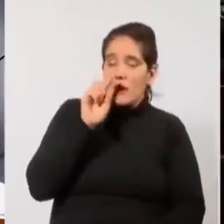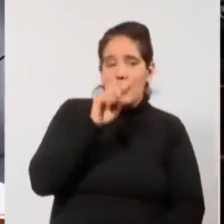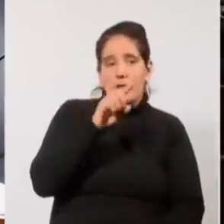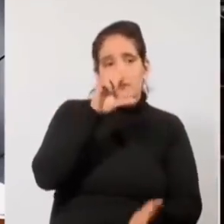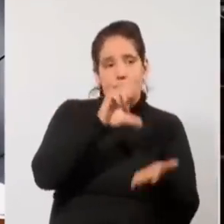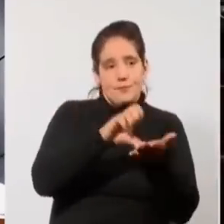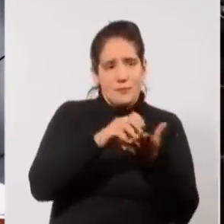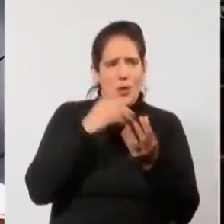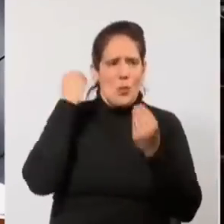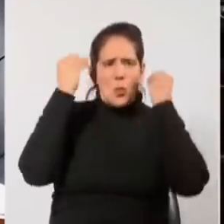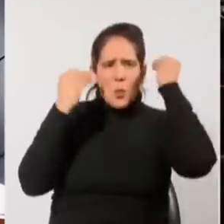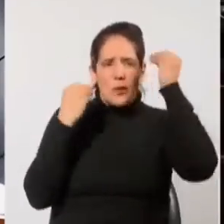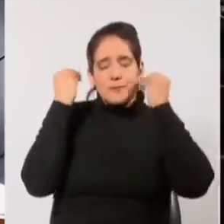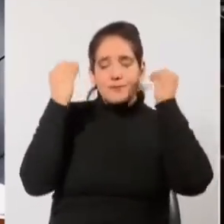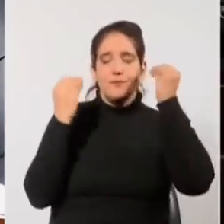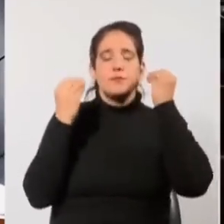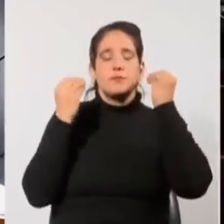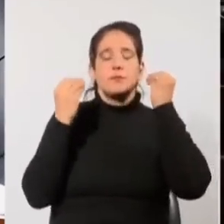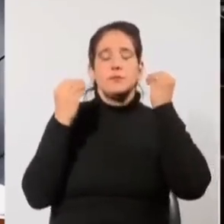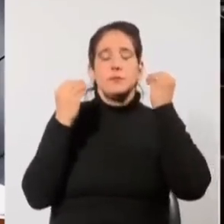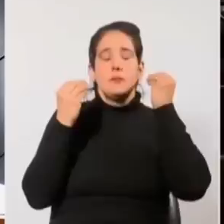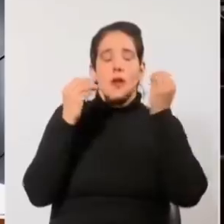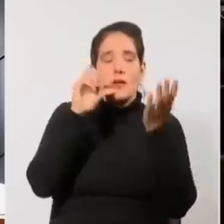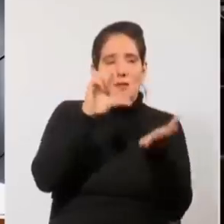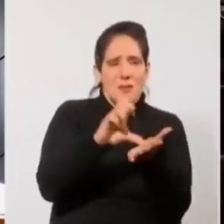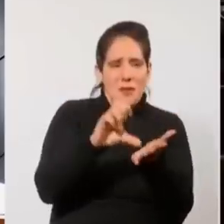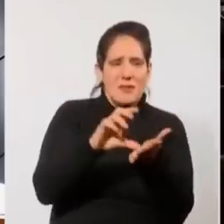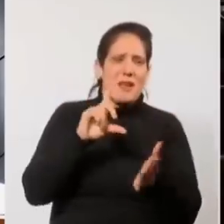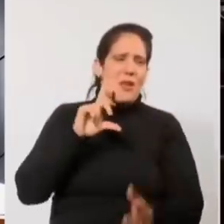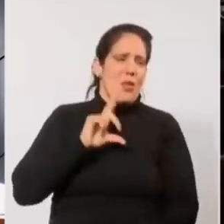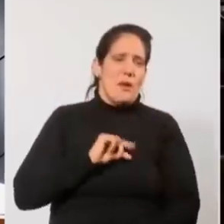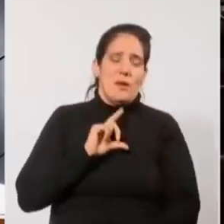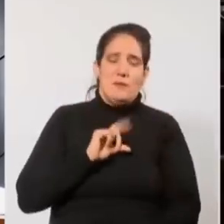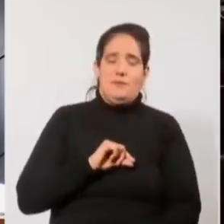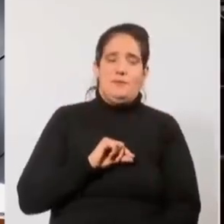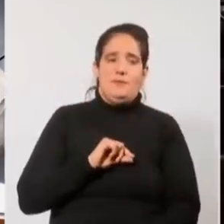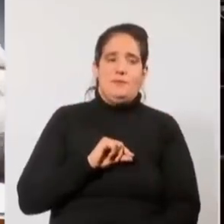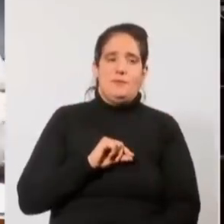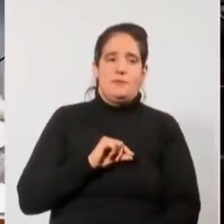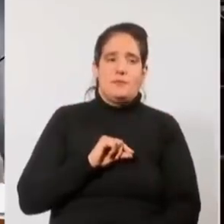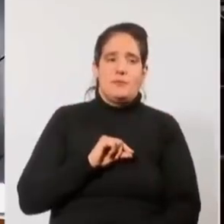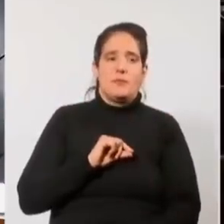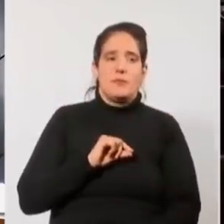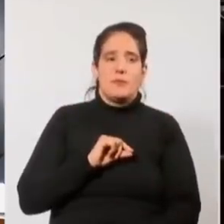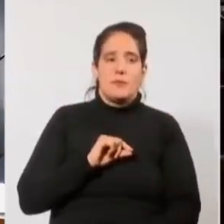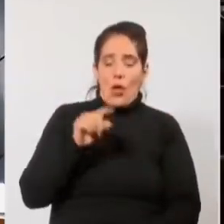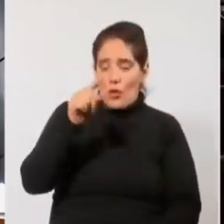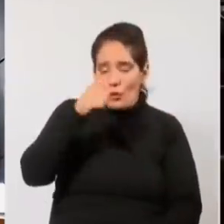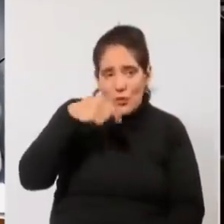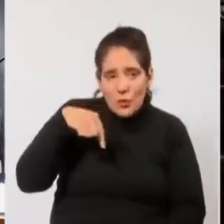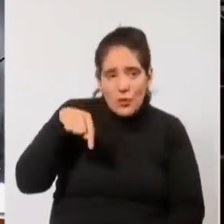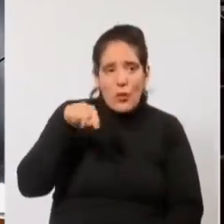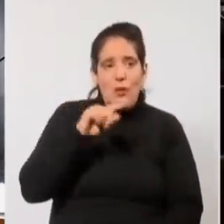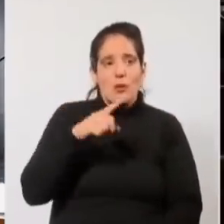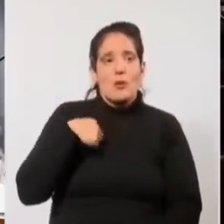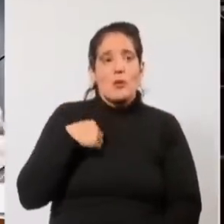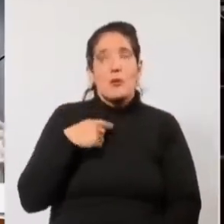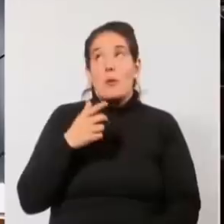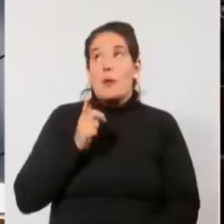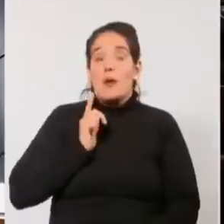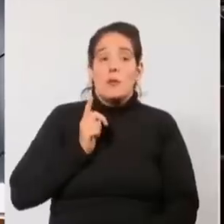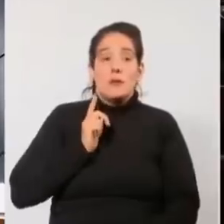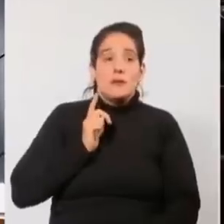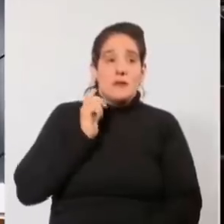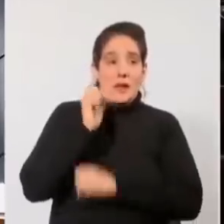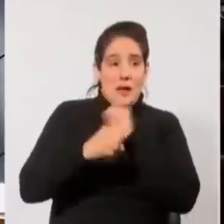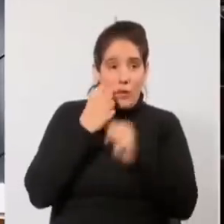que nos preocupa, esa Venezuela que nos duele, que todos tuvimos muchas expectativas desde